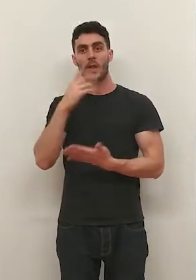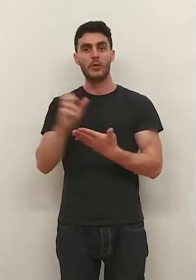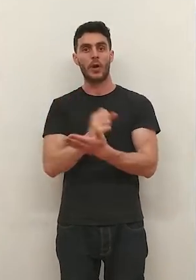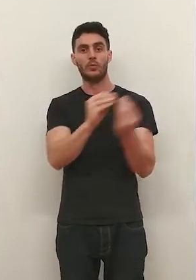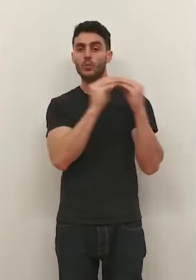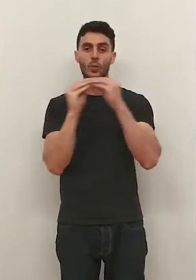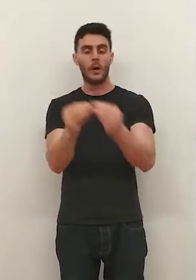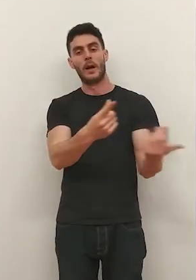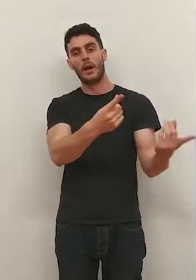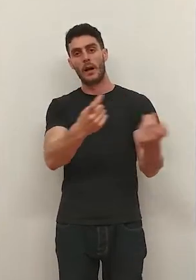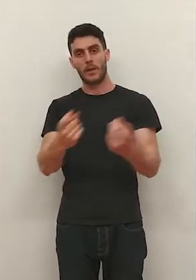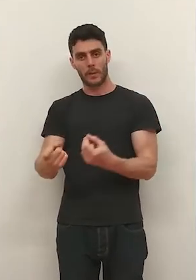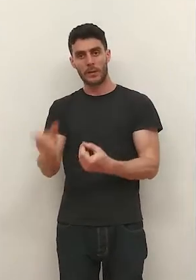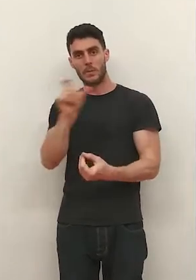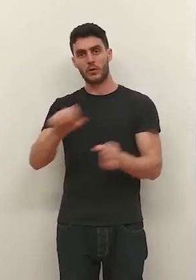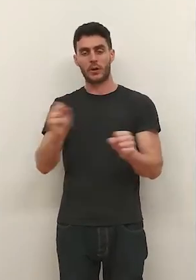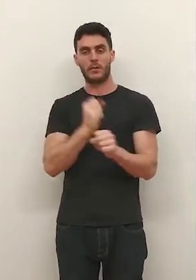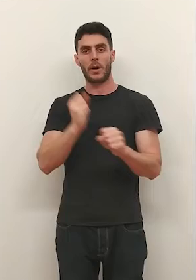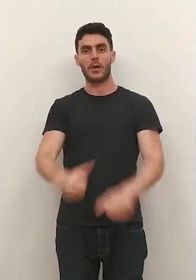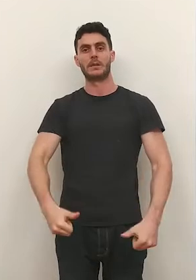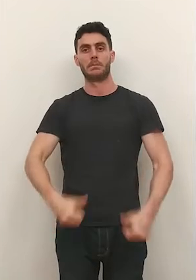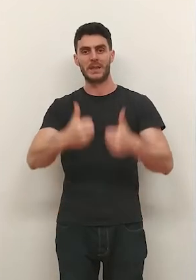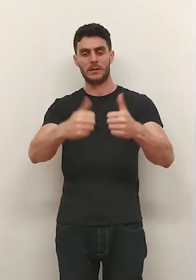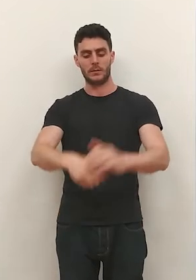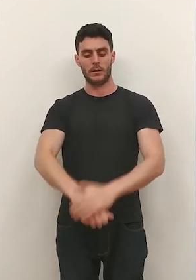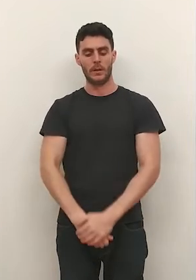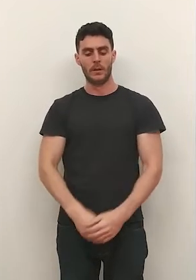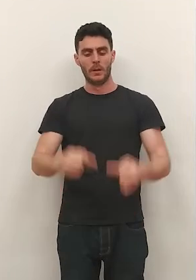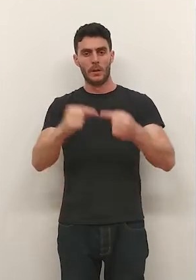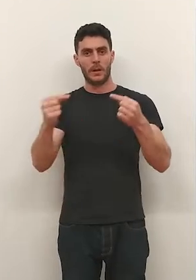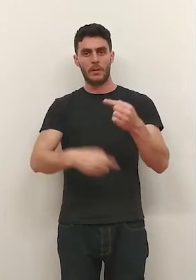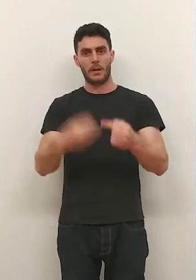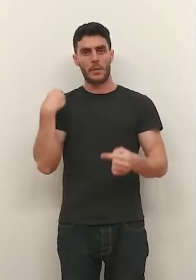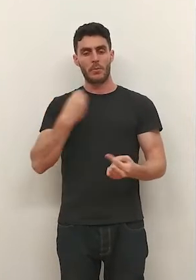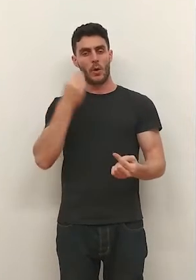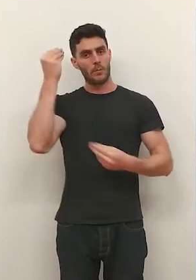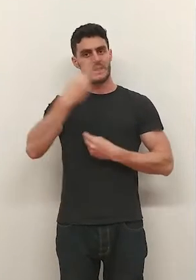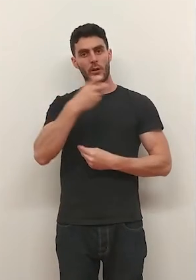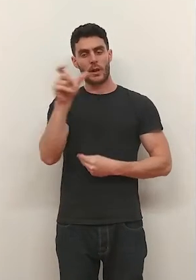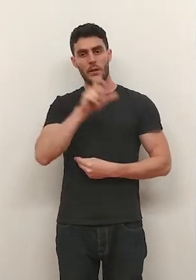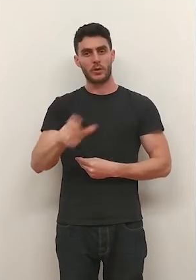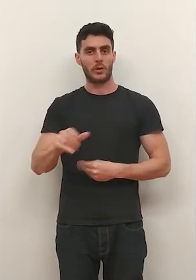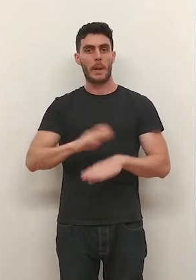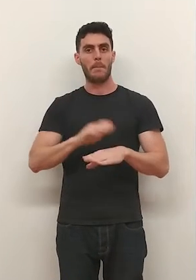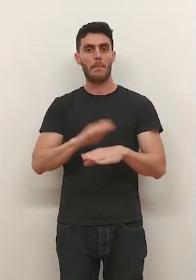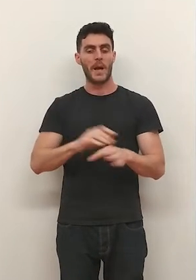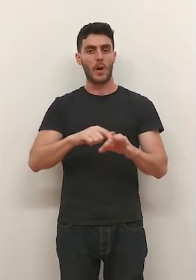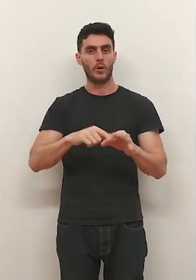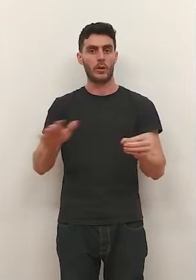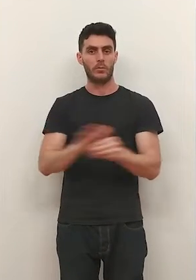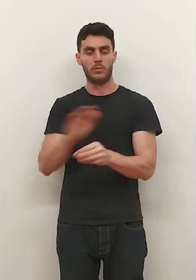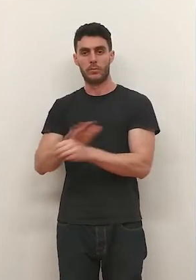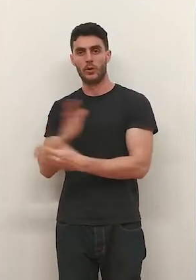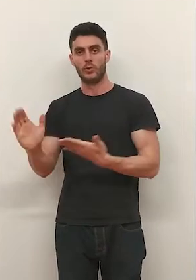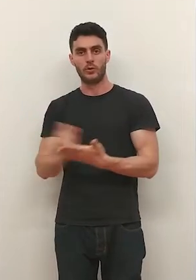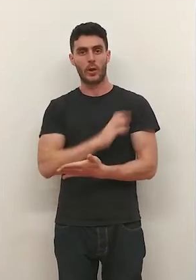unánime. Nos hace falta más gente. Un déficit que estiman en 200 personas para cubrir todos los puestos en las áreas en